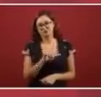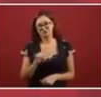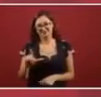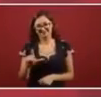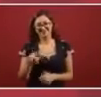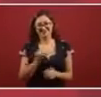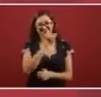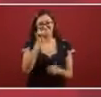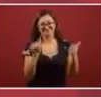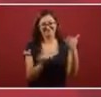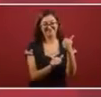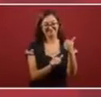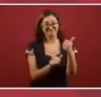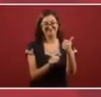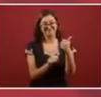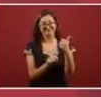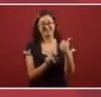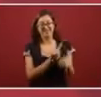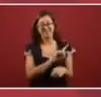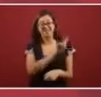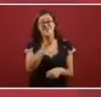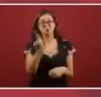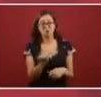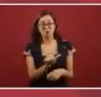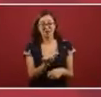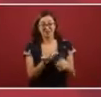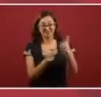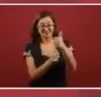Entonces, luego llega el presidente Roosevelt